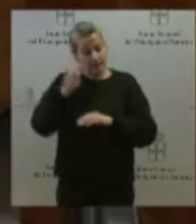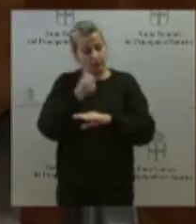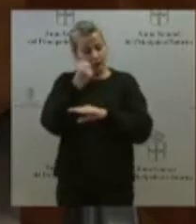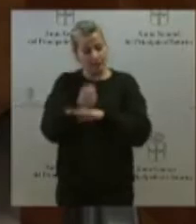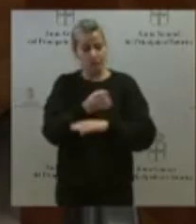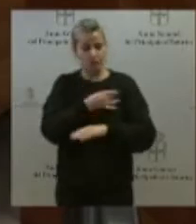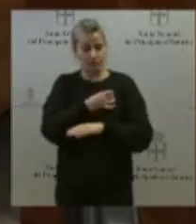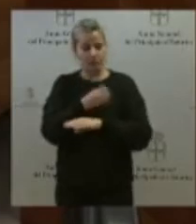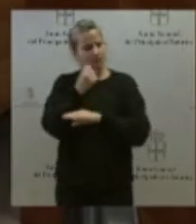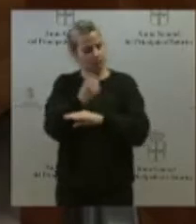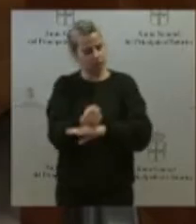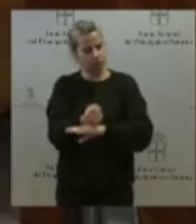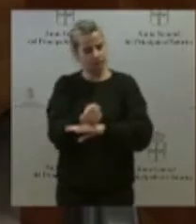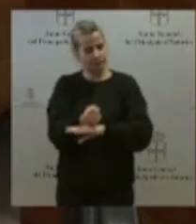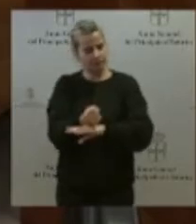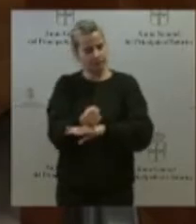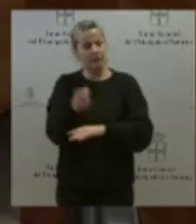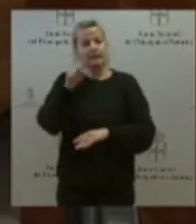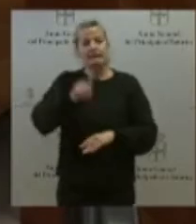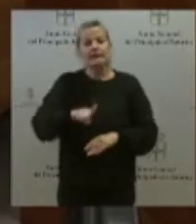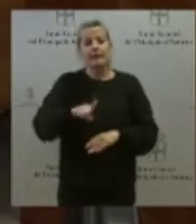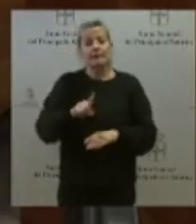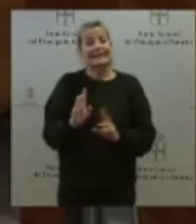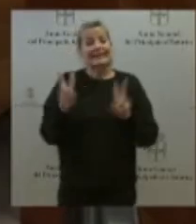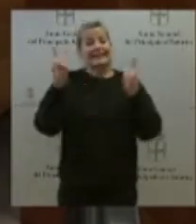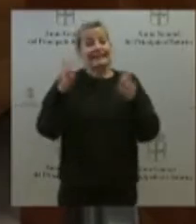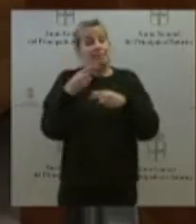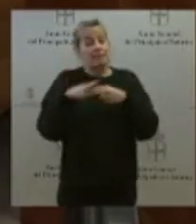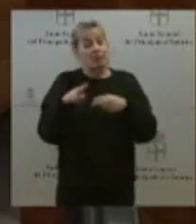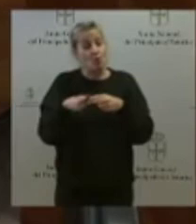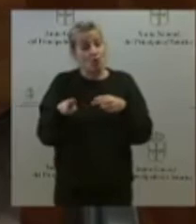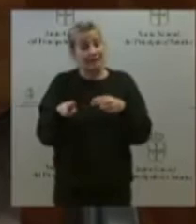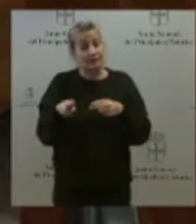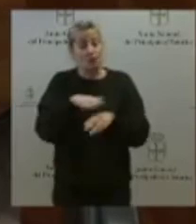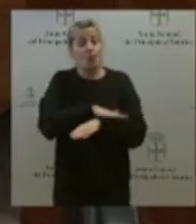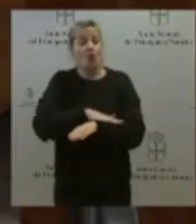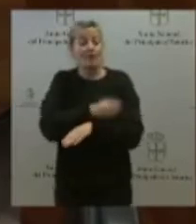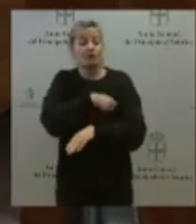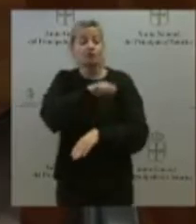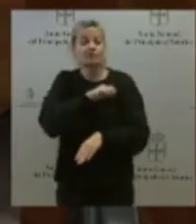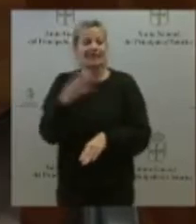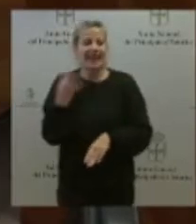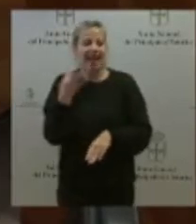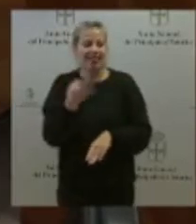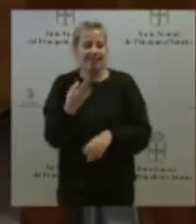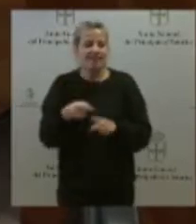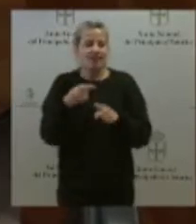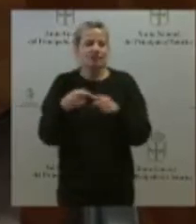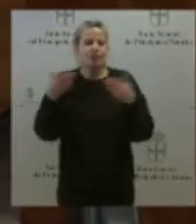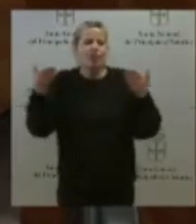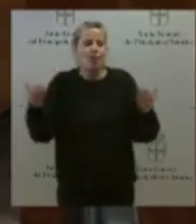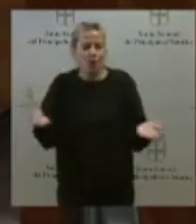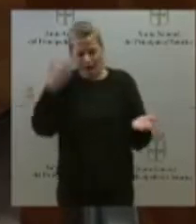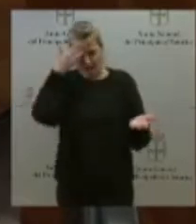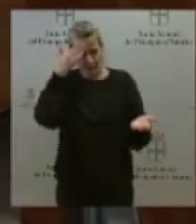parte política lo que tiene que hacer el Gobierno de España es afrontar cuanto antes esa derogación y modificación de la reforma laboral